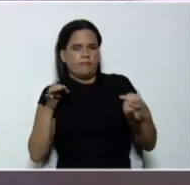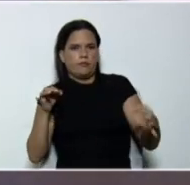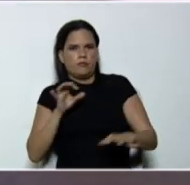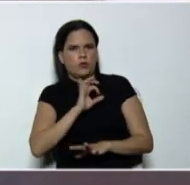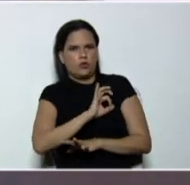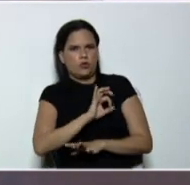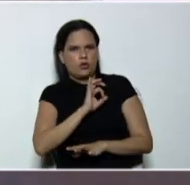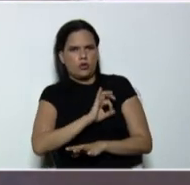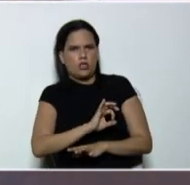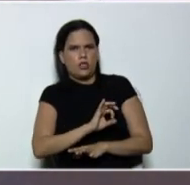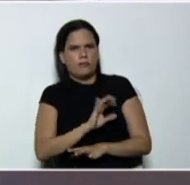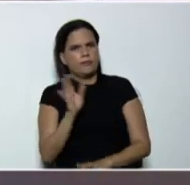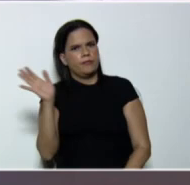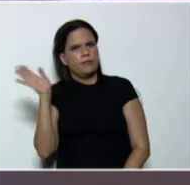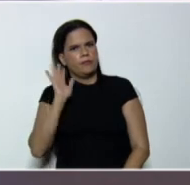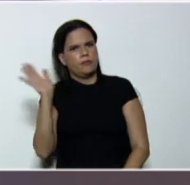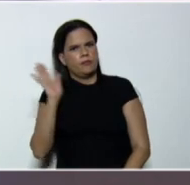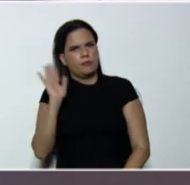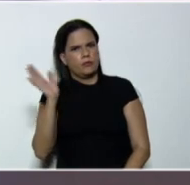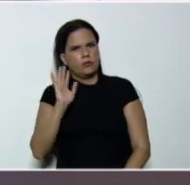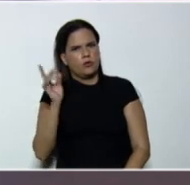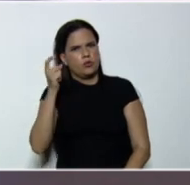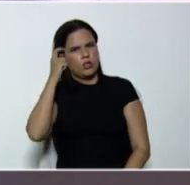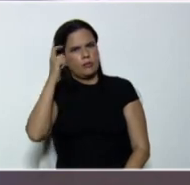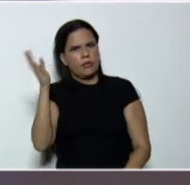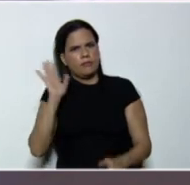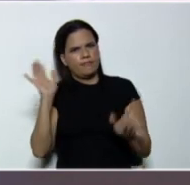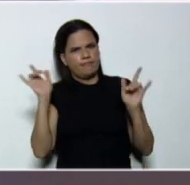social. Con esto nos despedimos un día más.